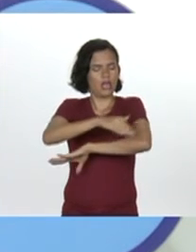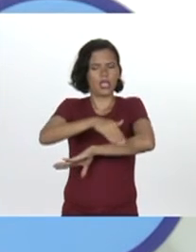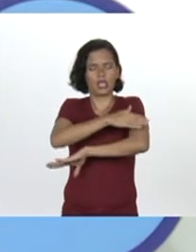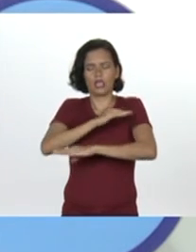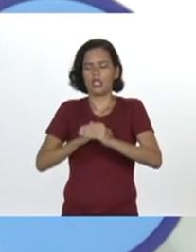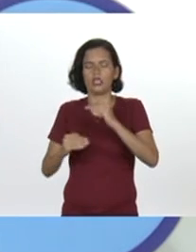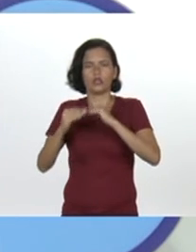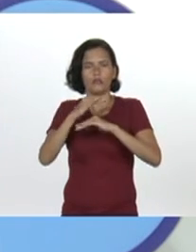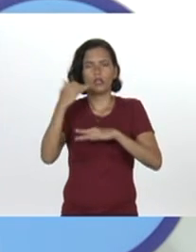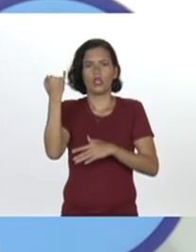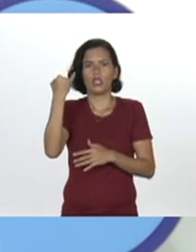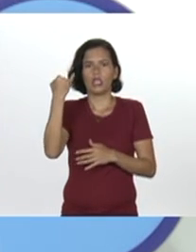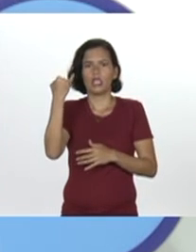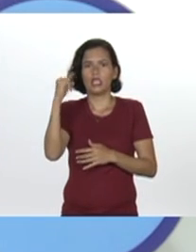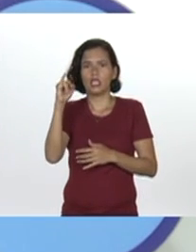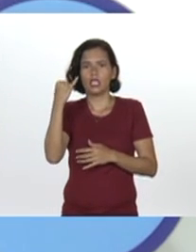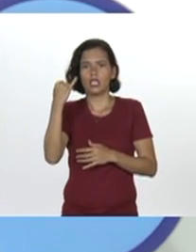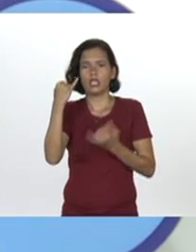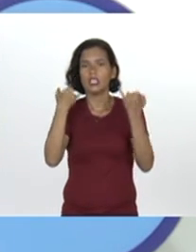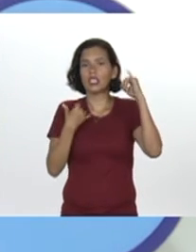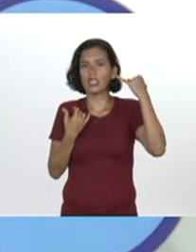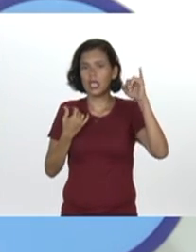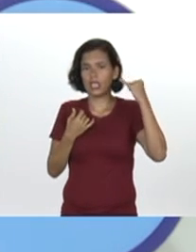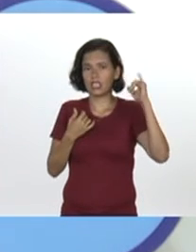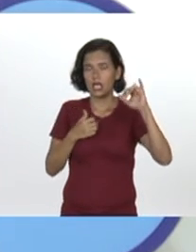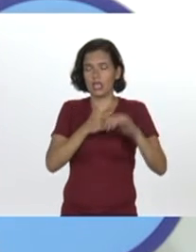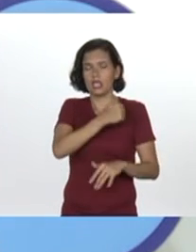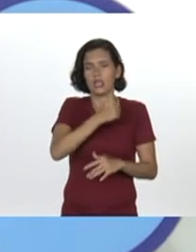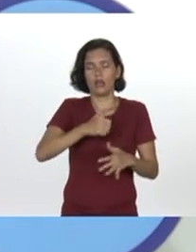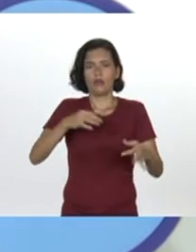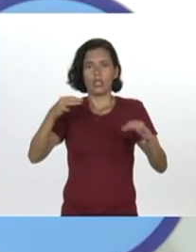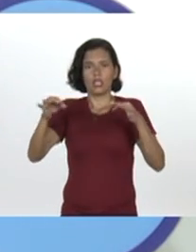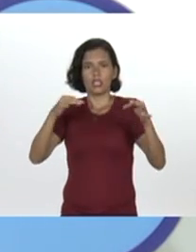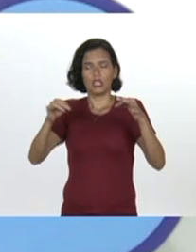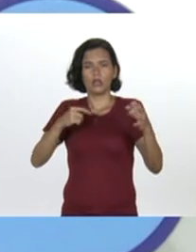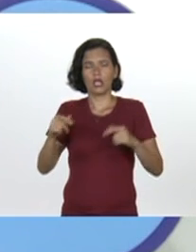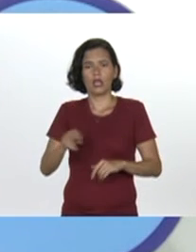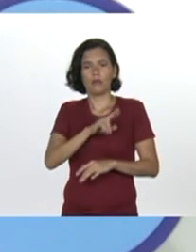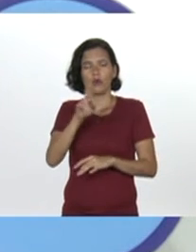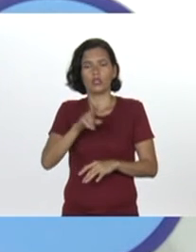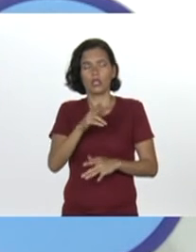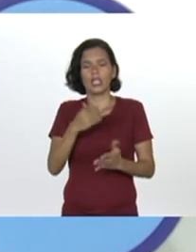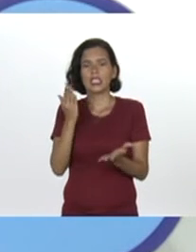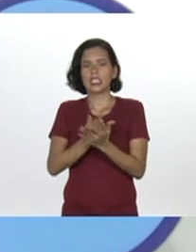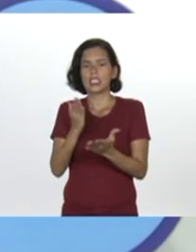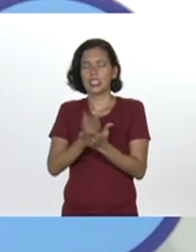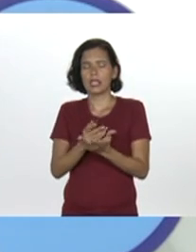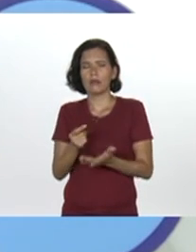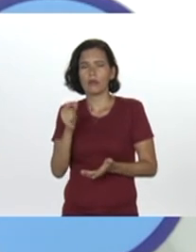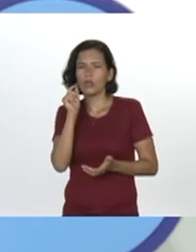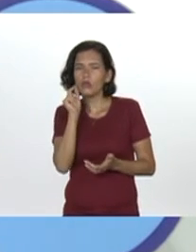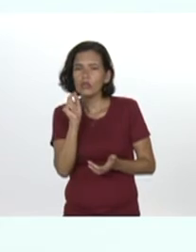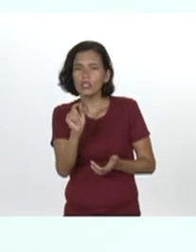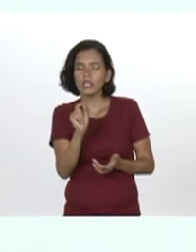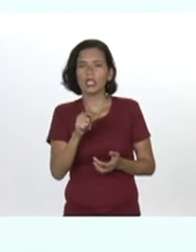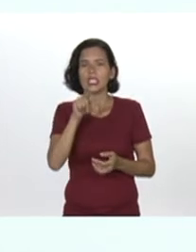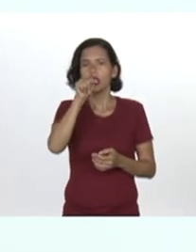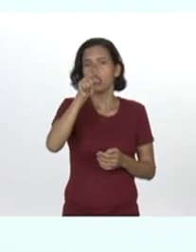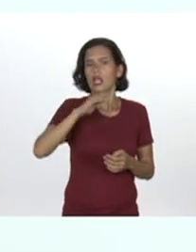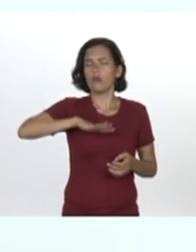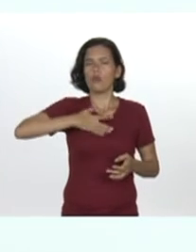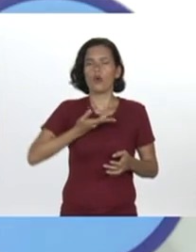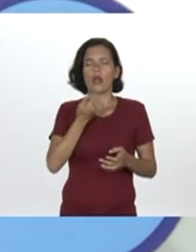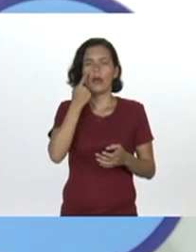superior izquierda de cada una de las hojas de ese material que vamos a ir realizando. Siempre poner un detalle que él